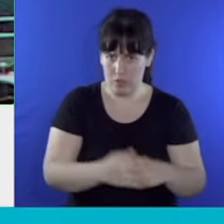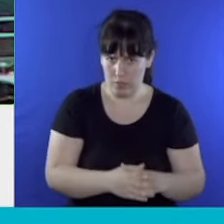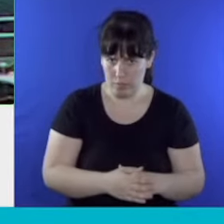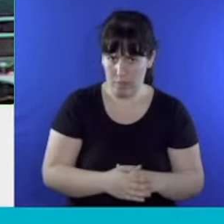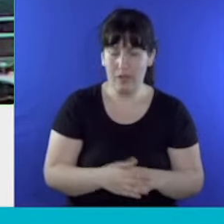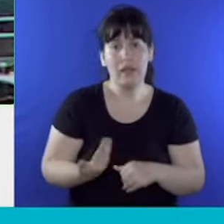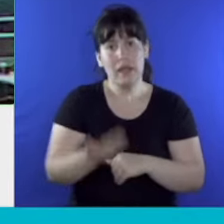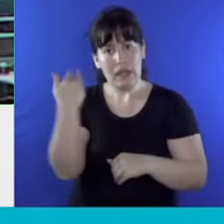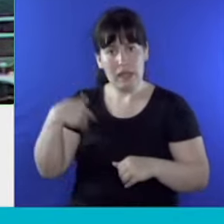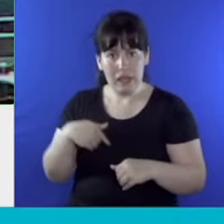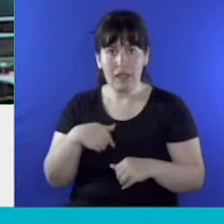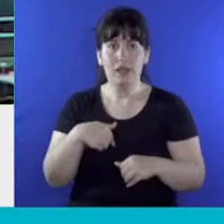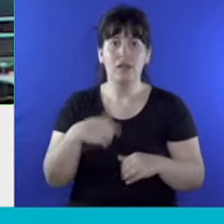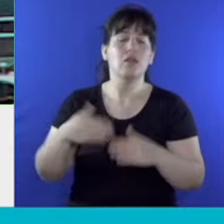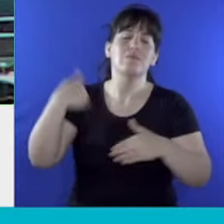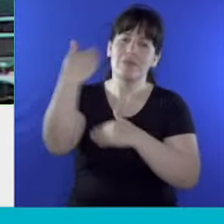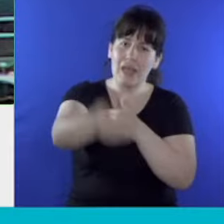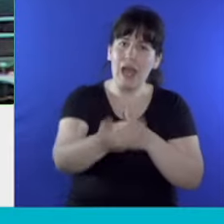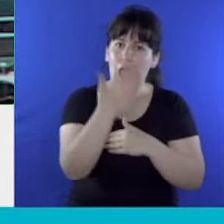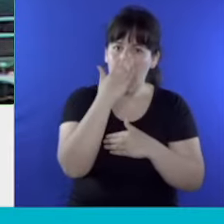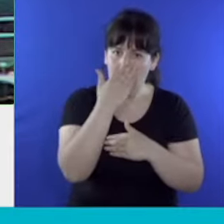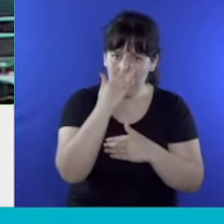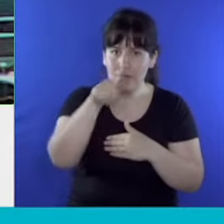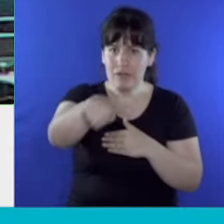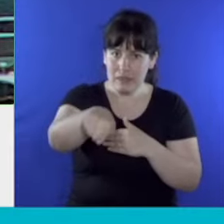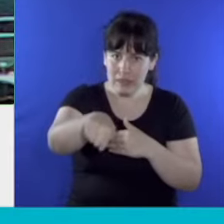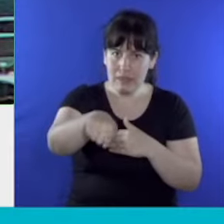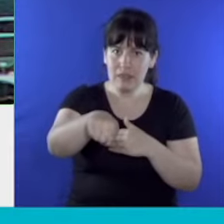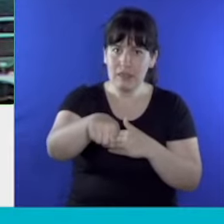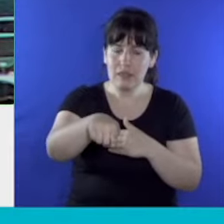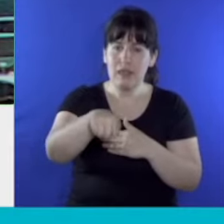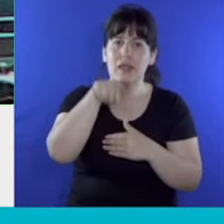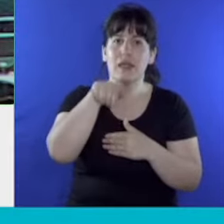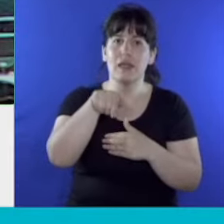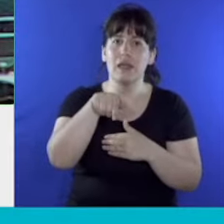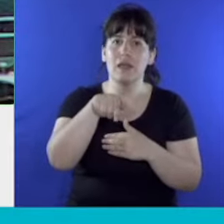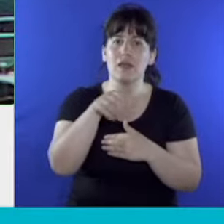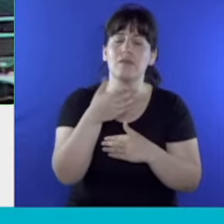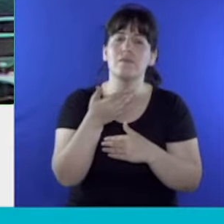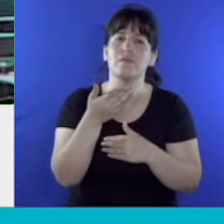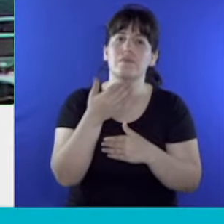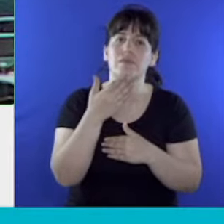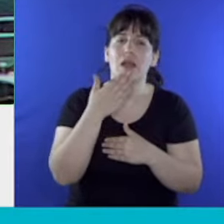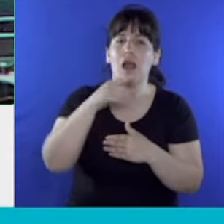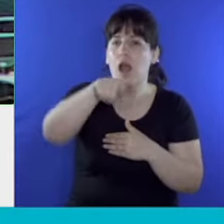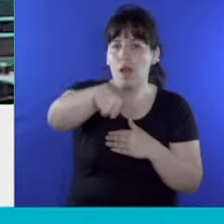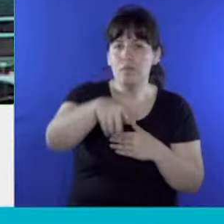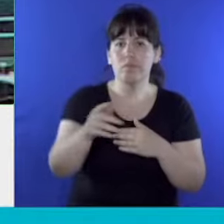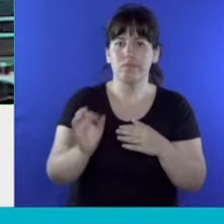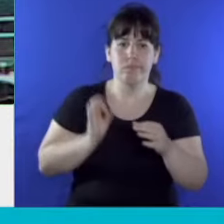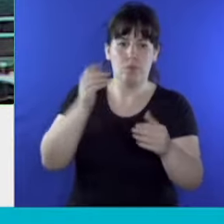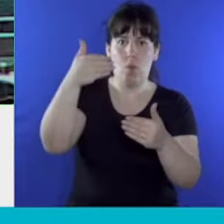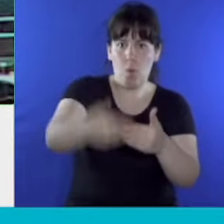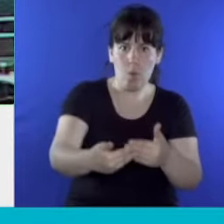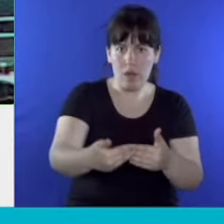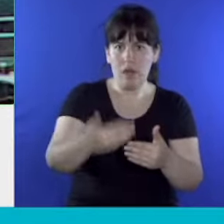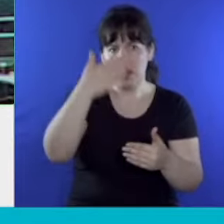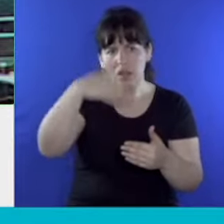abril cumplamos un año de que esta ley entró al recinto, ¿qué panorama va a haber en la demanda de